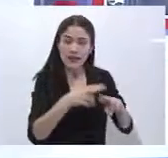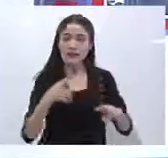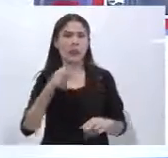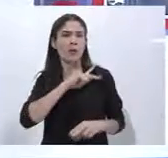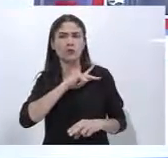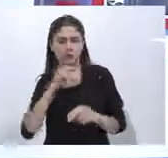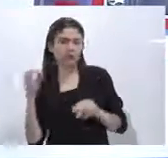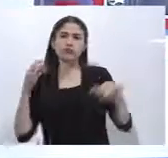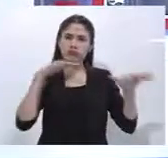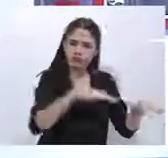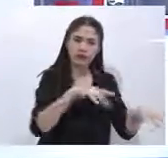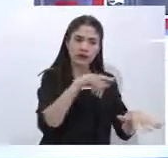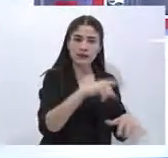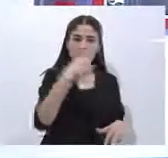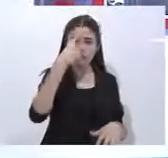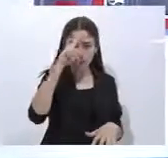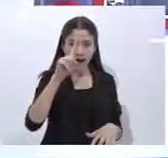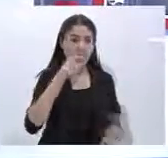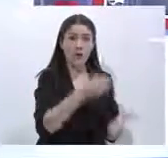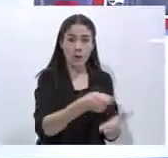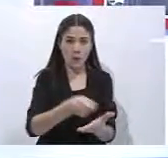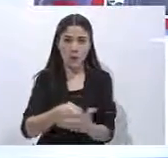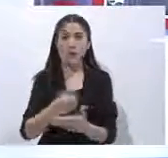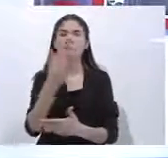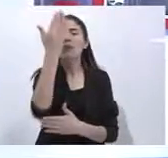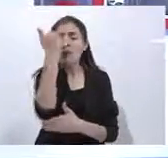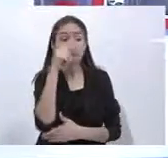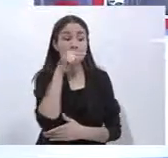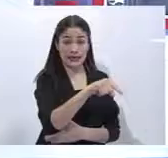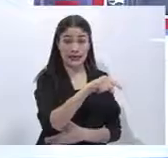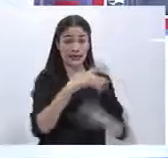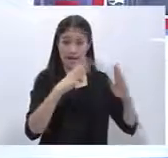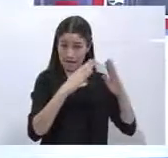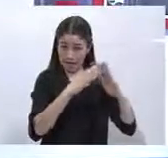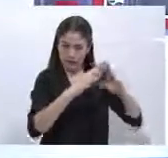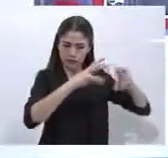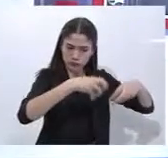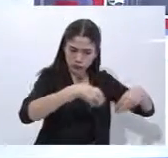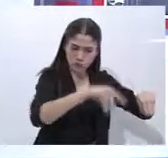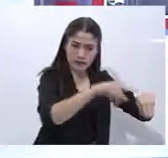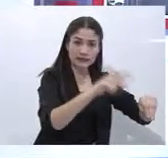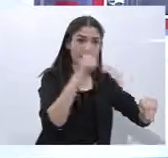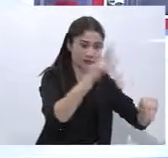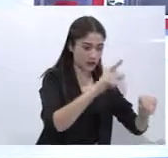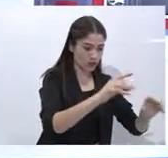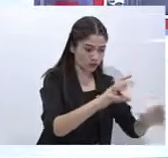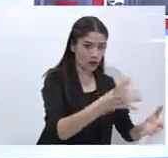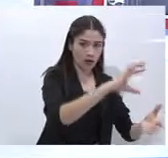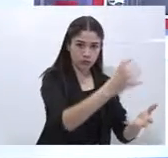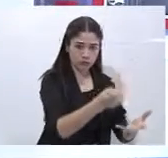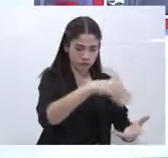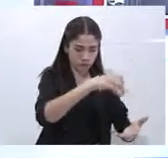de la finca a la mesa del fruto fue un éxito que ya estamos nosotros